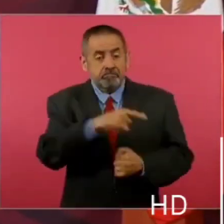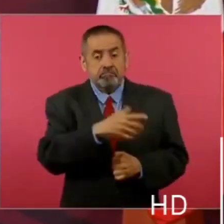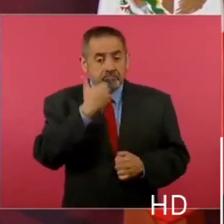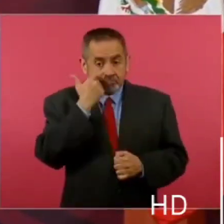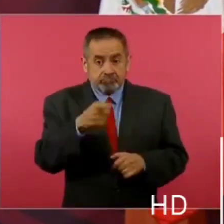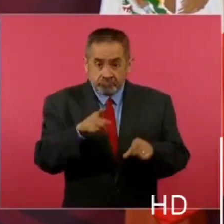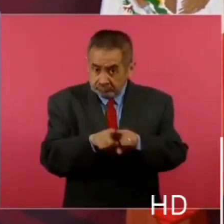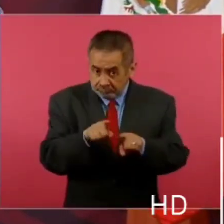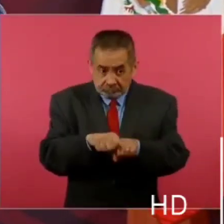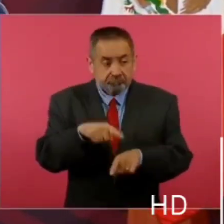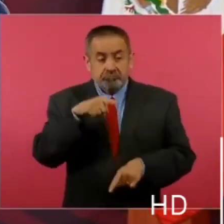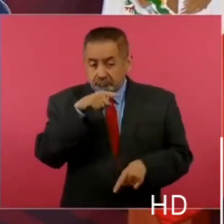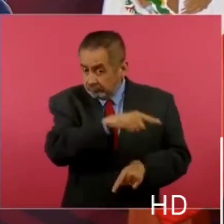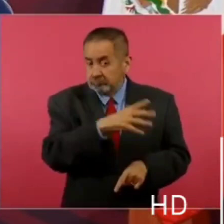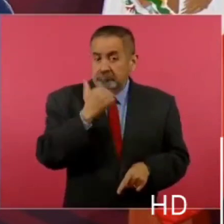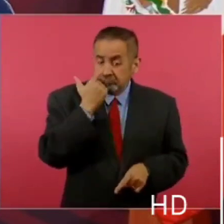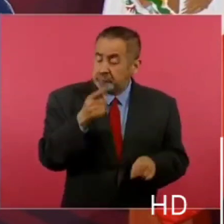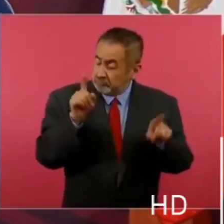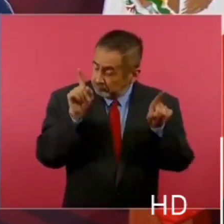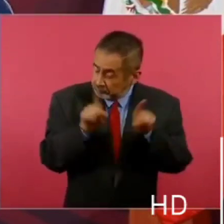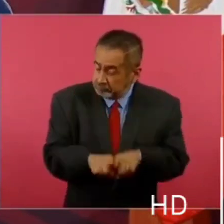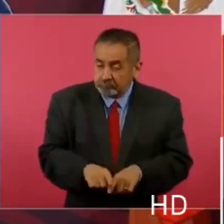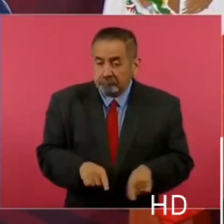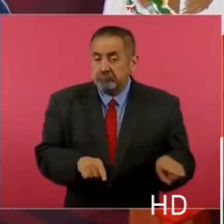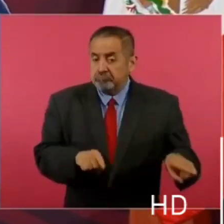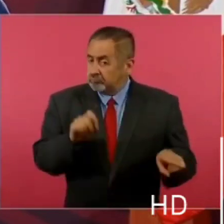así como lo oyen.